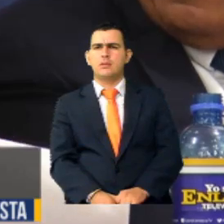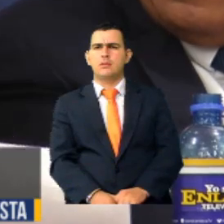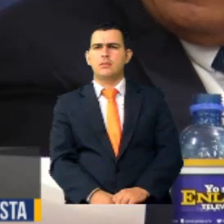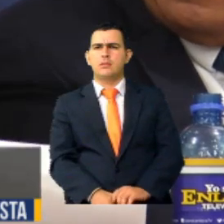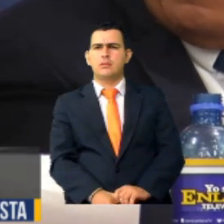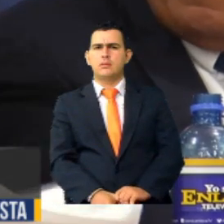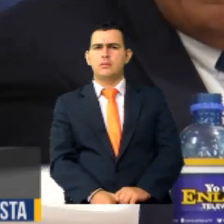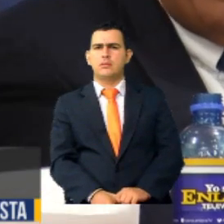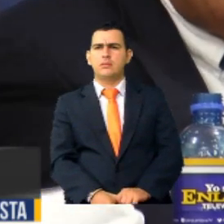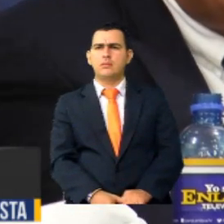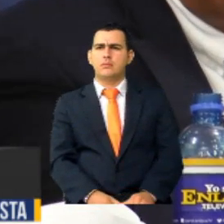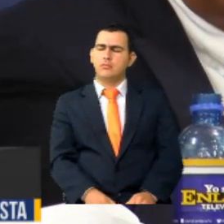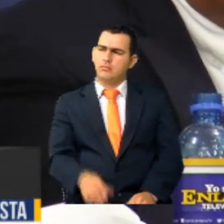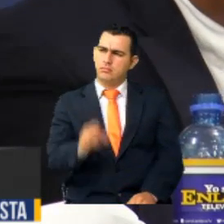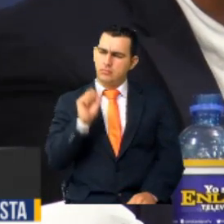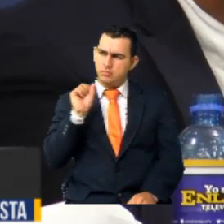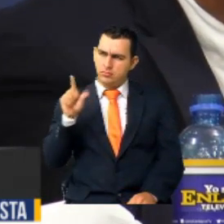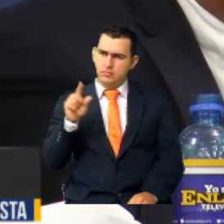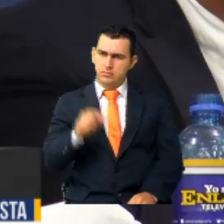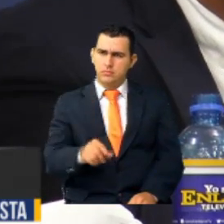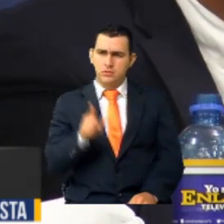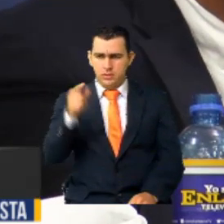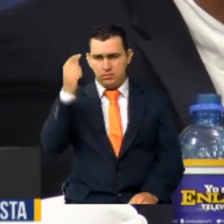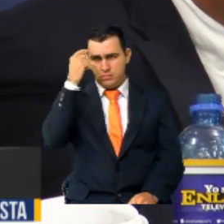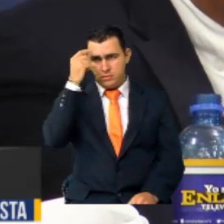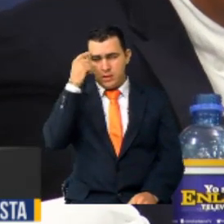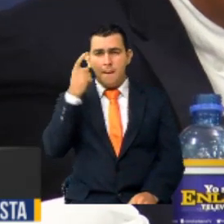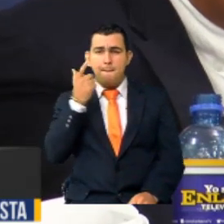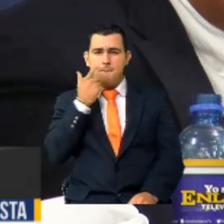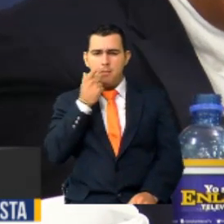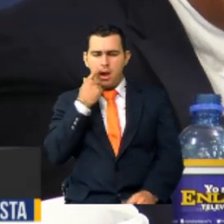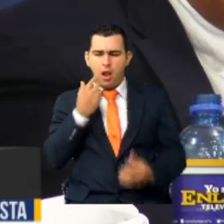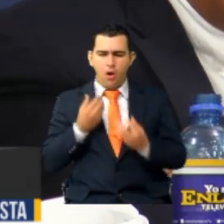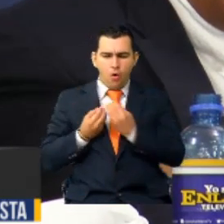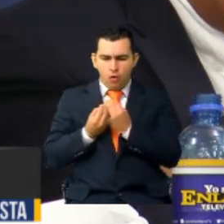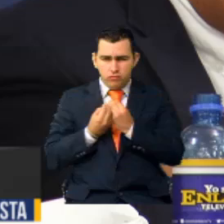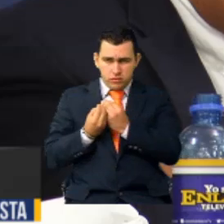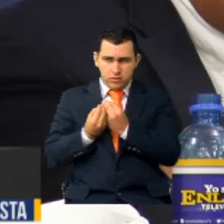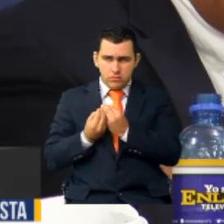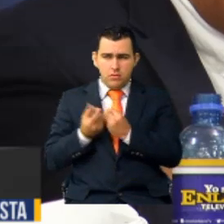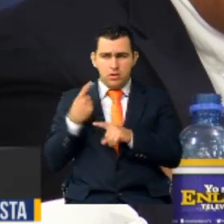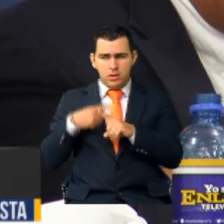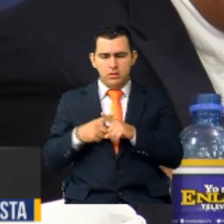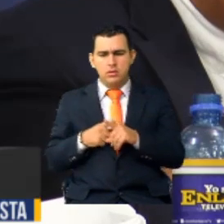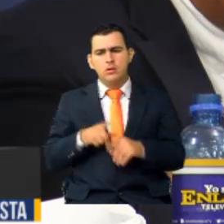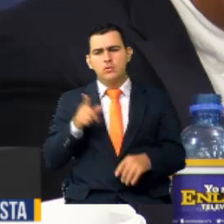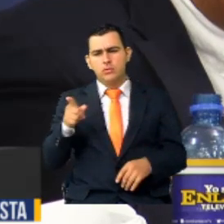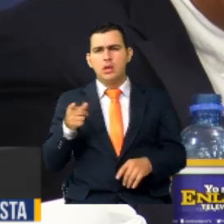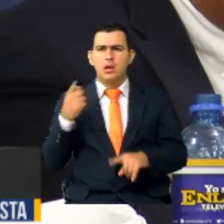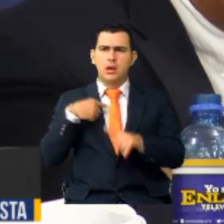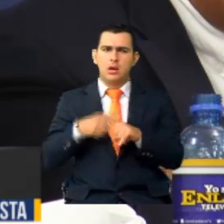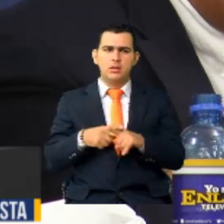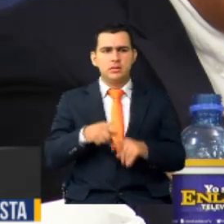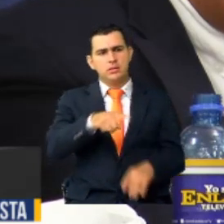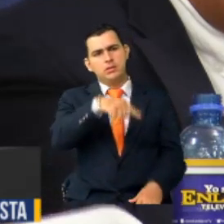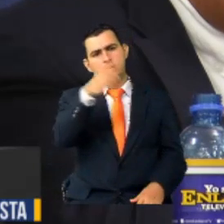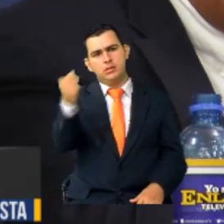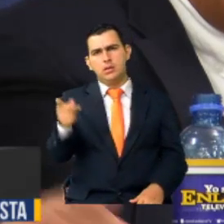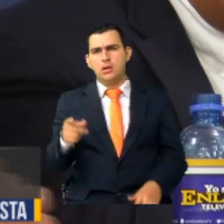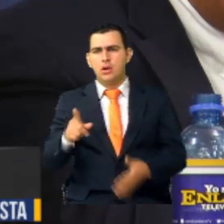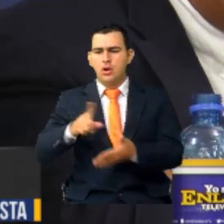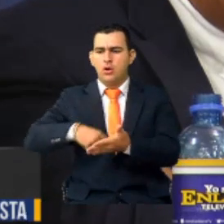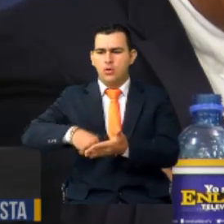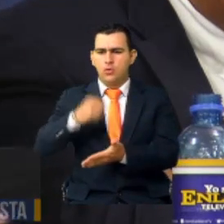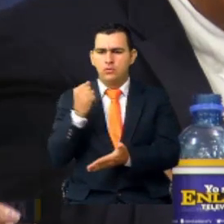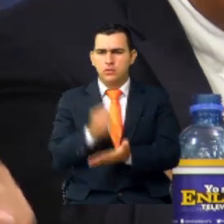Candidato Jonathan Vázquez, buenas noches. ¿Considera ético que, siendo su papá concejal de Barranca Bermeja, usted haya contratado con el municipio a través del programa